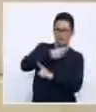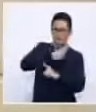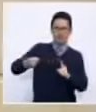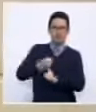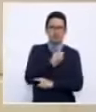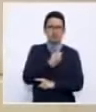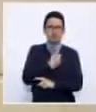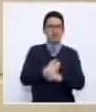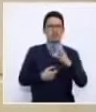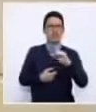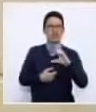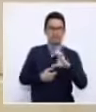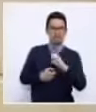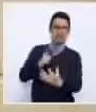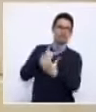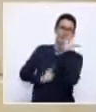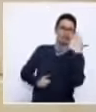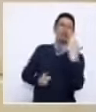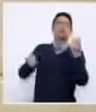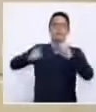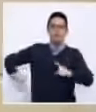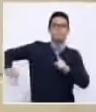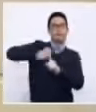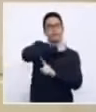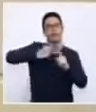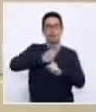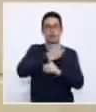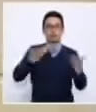no es con los tratados de libre comercio, agrediéndonos también?